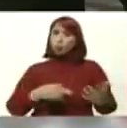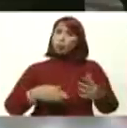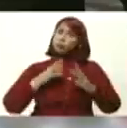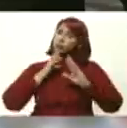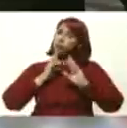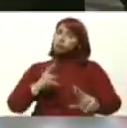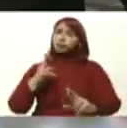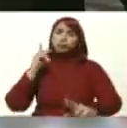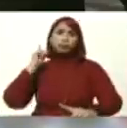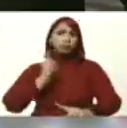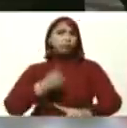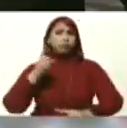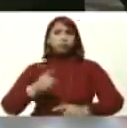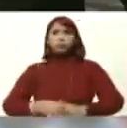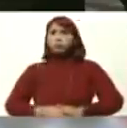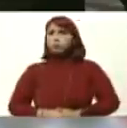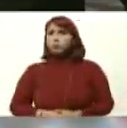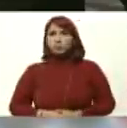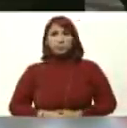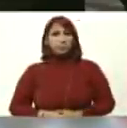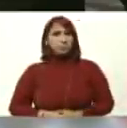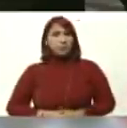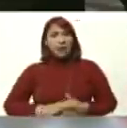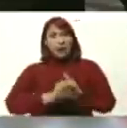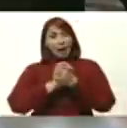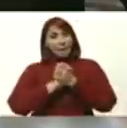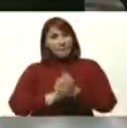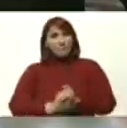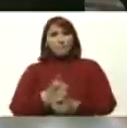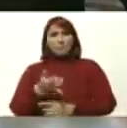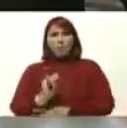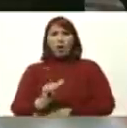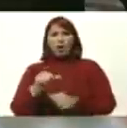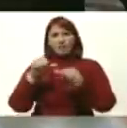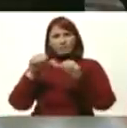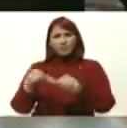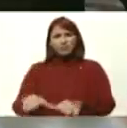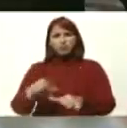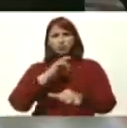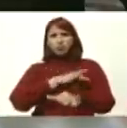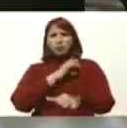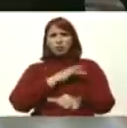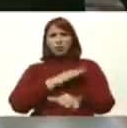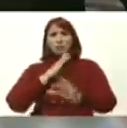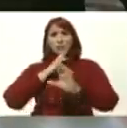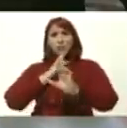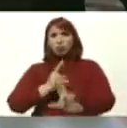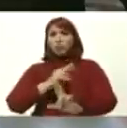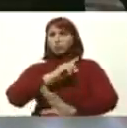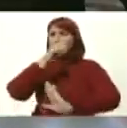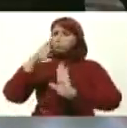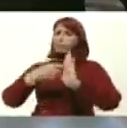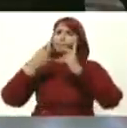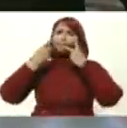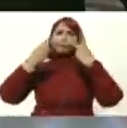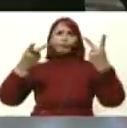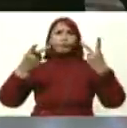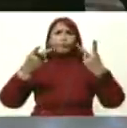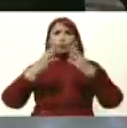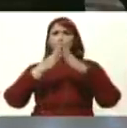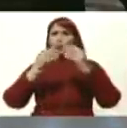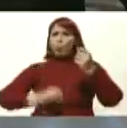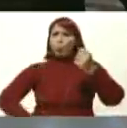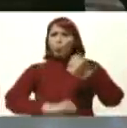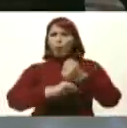por todo. Por estos compatriotas que están en Iquique, respondemos plenamente. Todo el apoyo